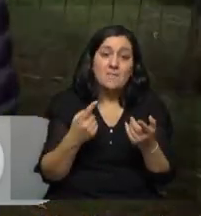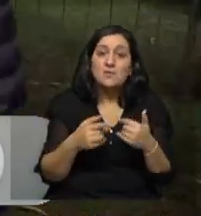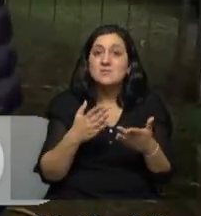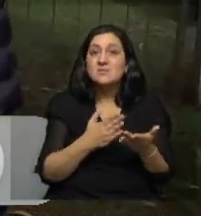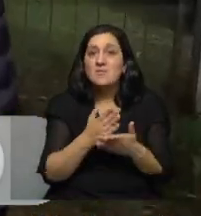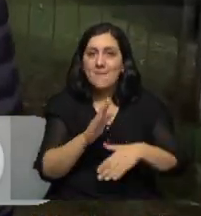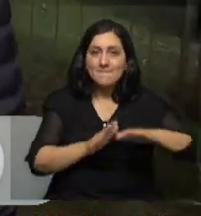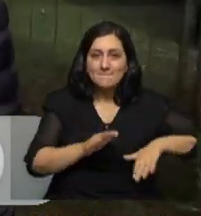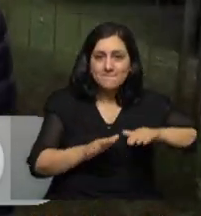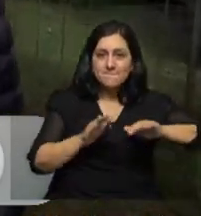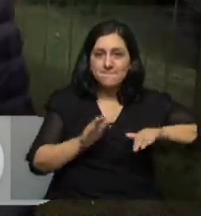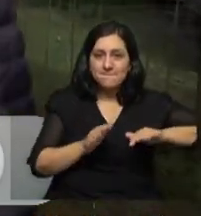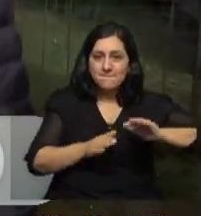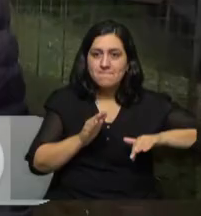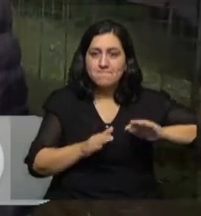que la percusión fue